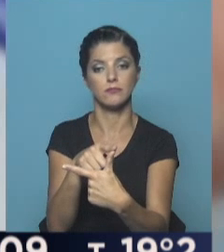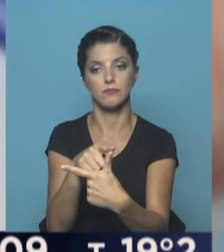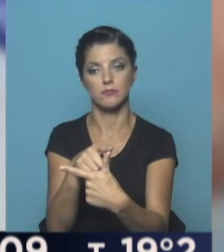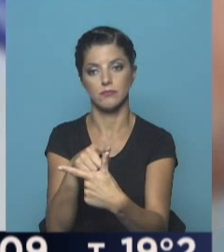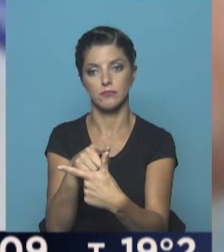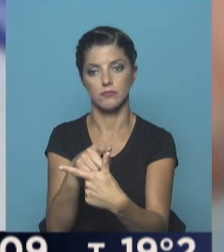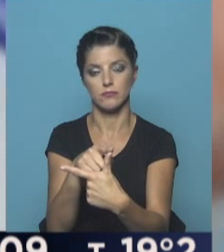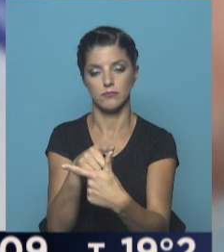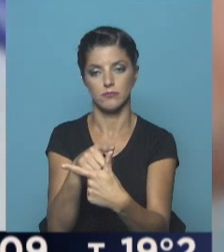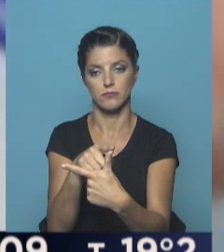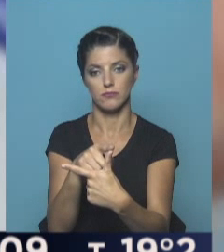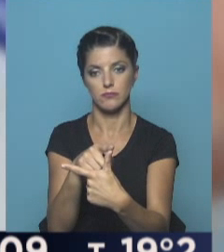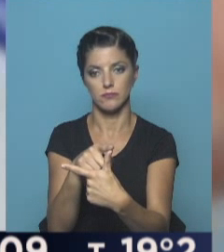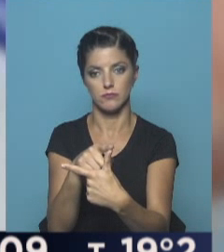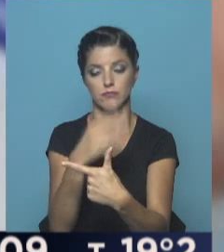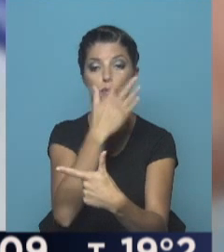51% de